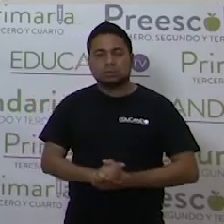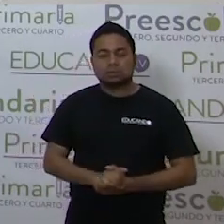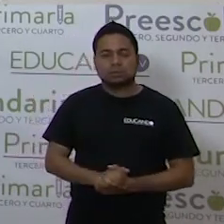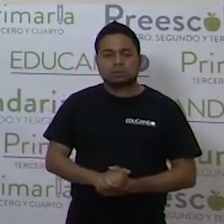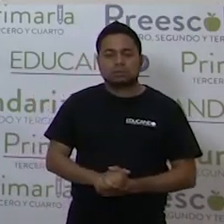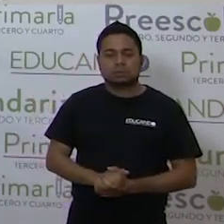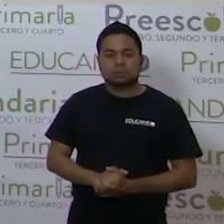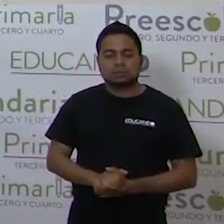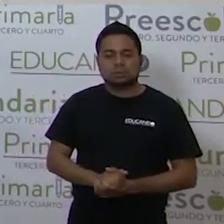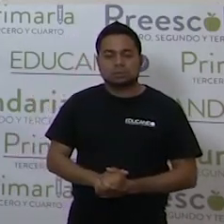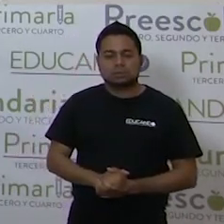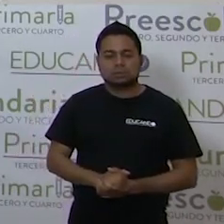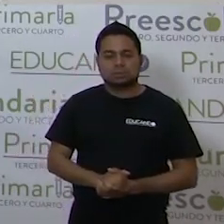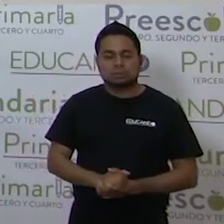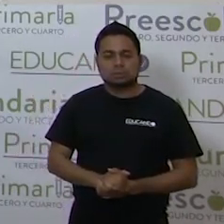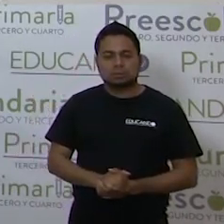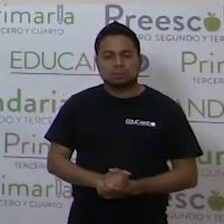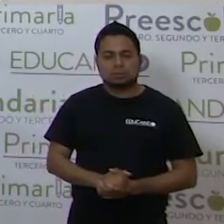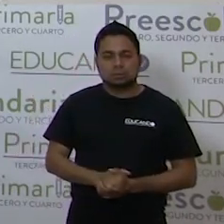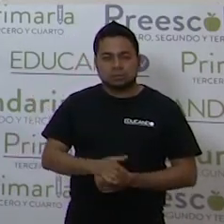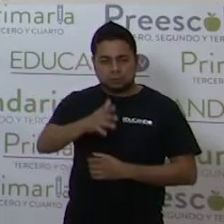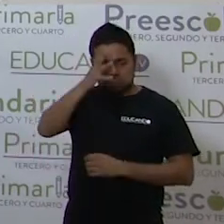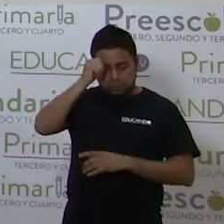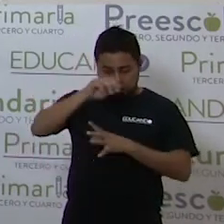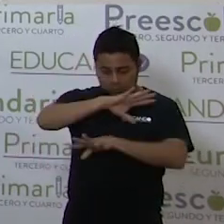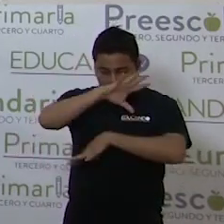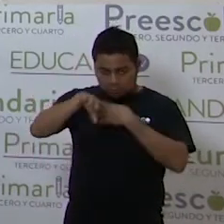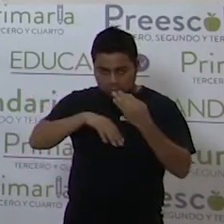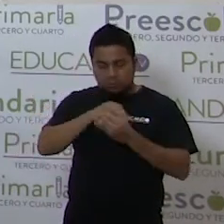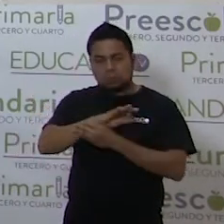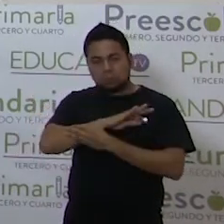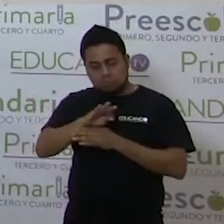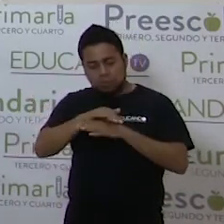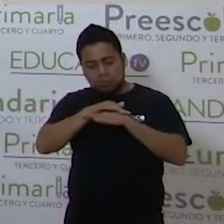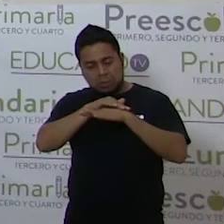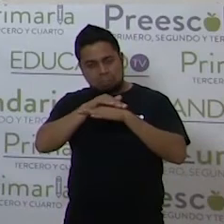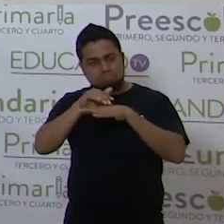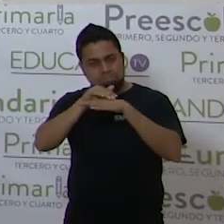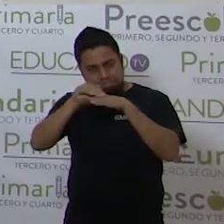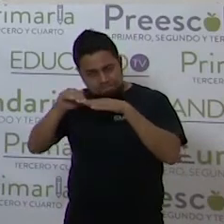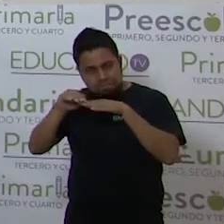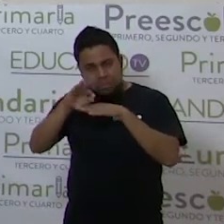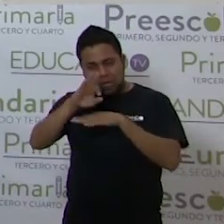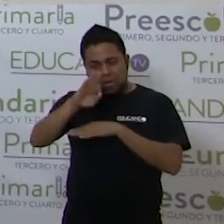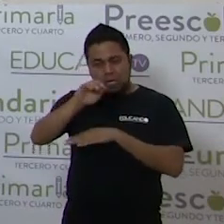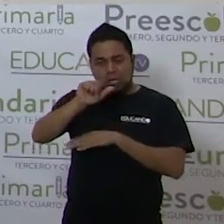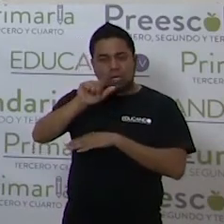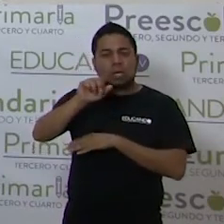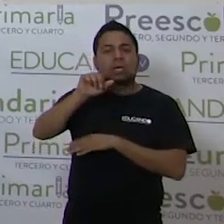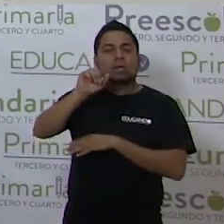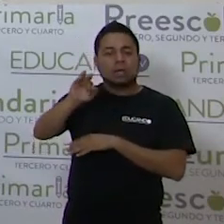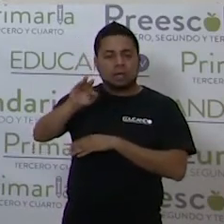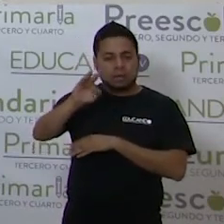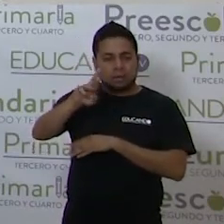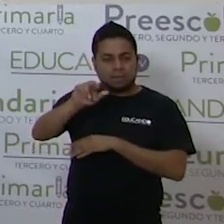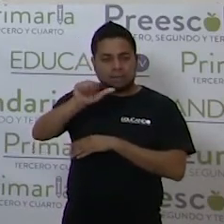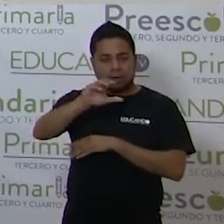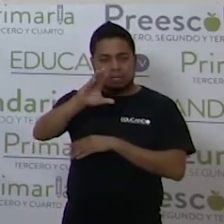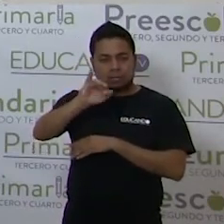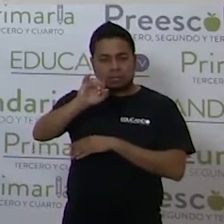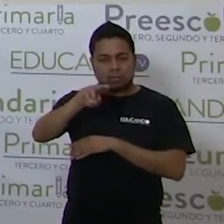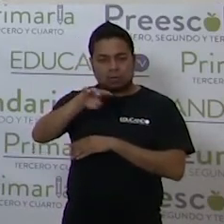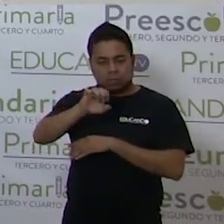podemos recuerden todos los datos pueden ser fraccionarios pueden ser decimales